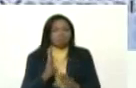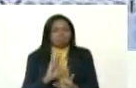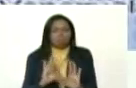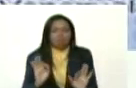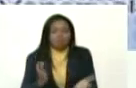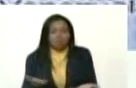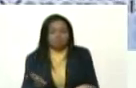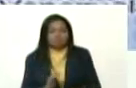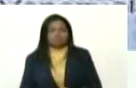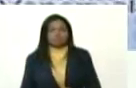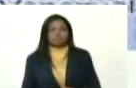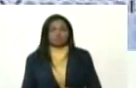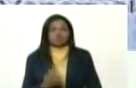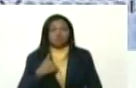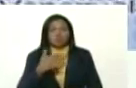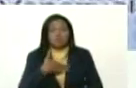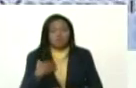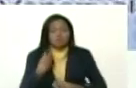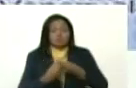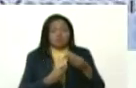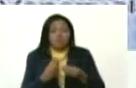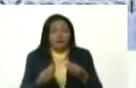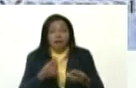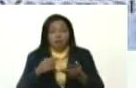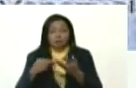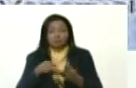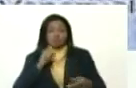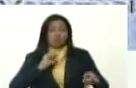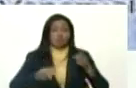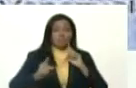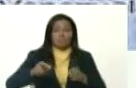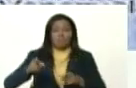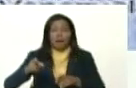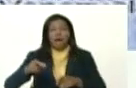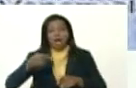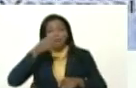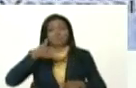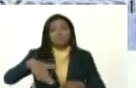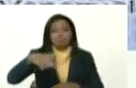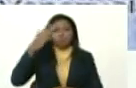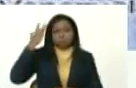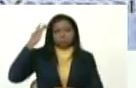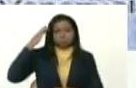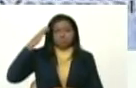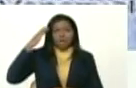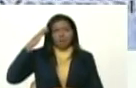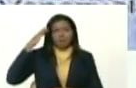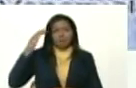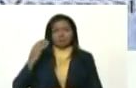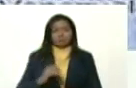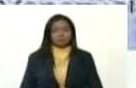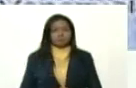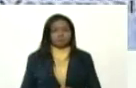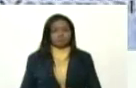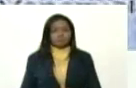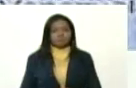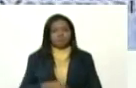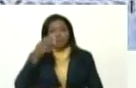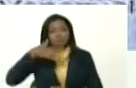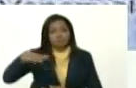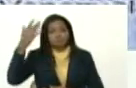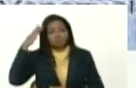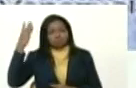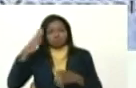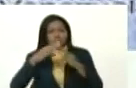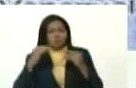Yo quiero que se haga. El pueblo lo sabe. El pueblo sabe todo.